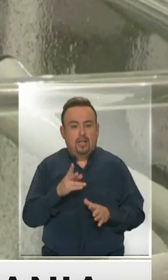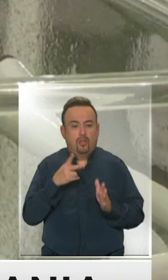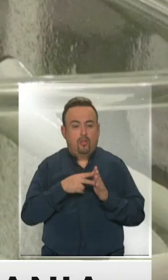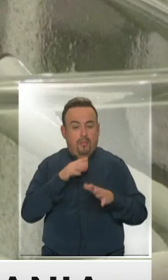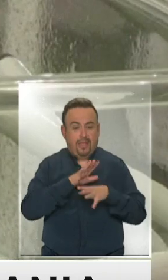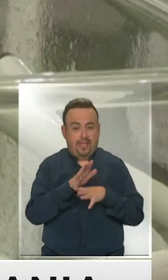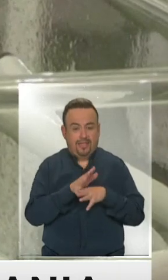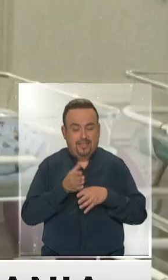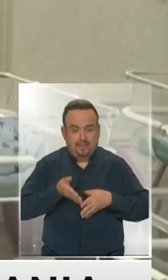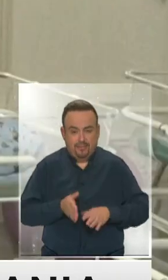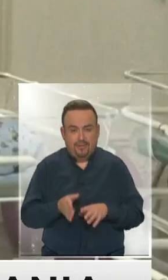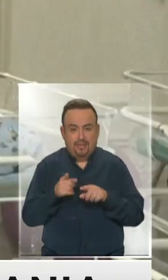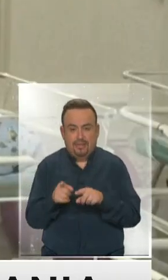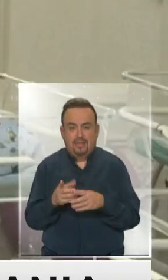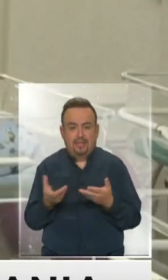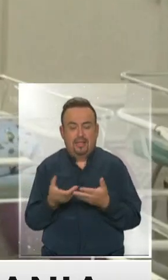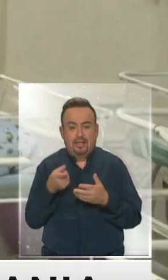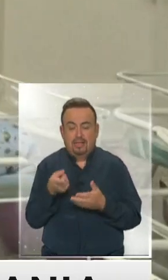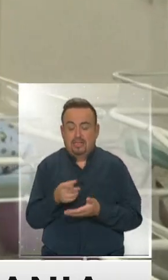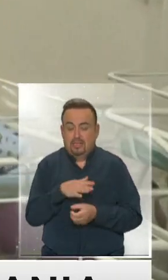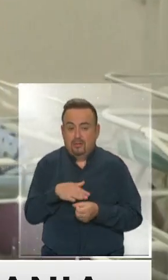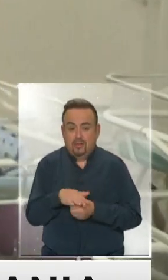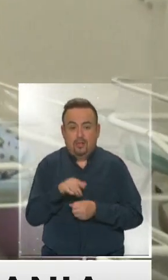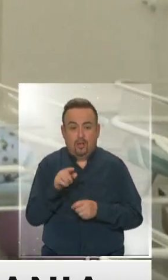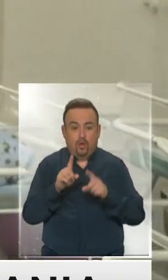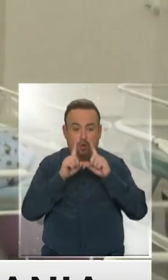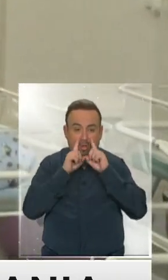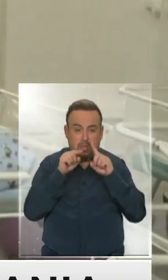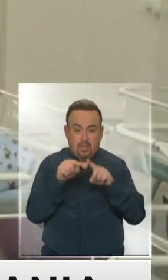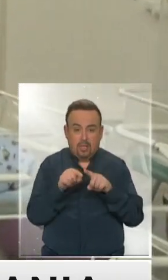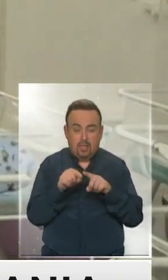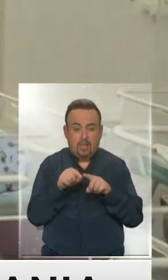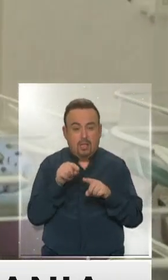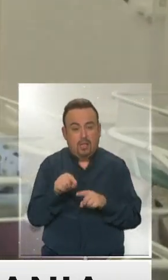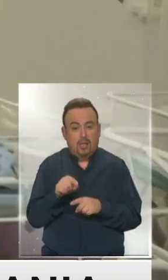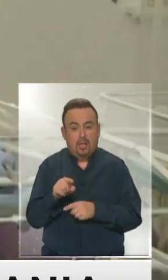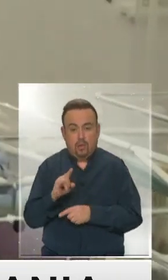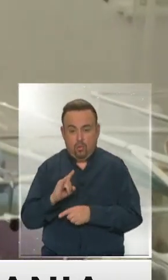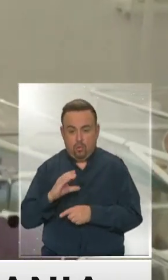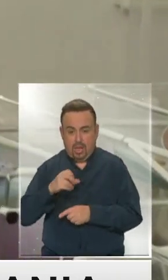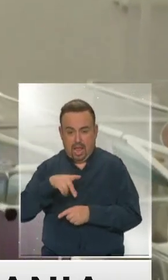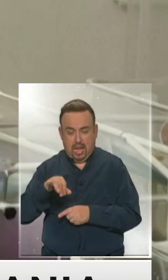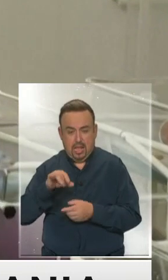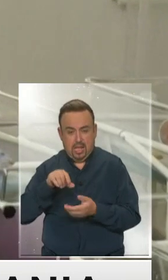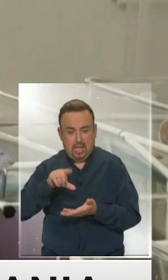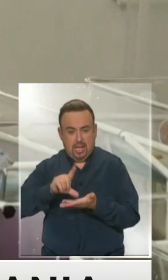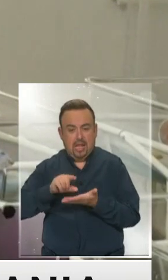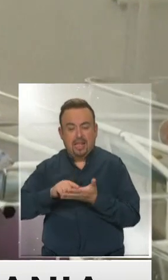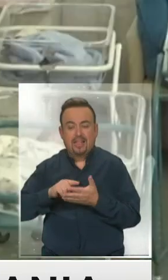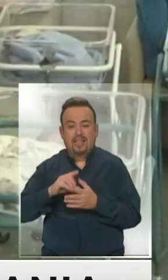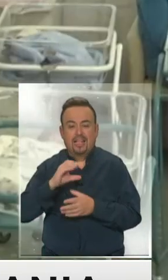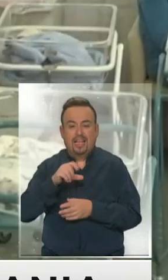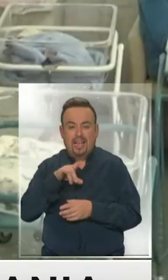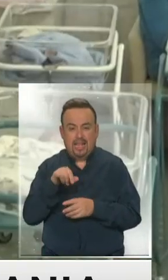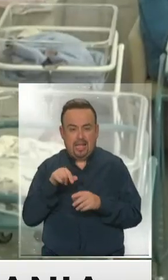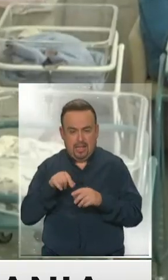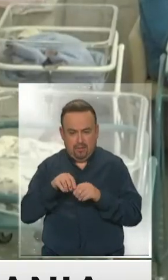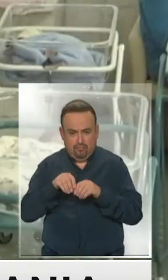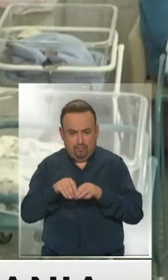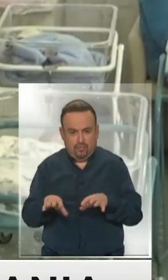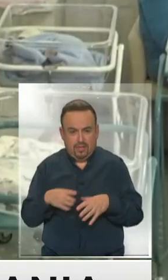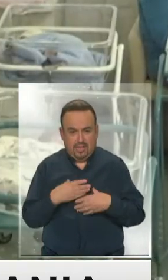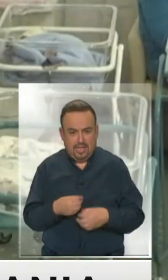2015 y el epicentro del drama es el hotel venís de la capital ucraniana que forma parte de la clínica centro de reproducción humana